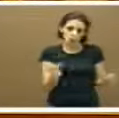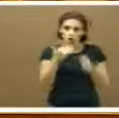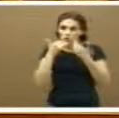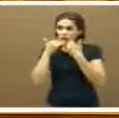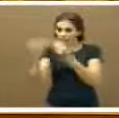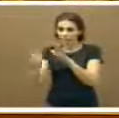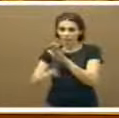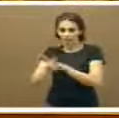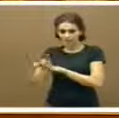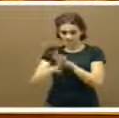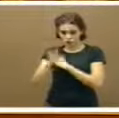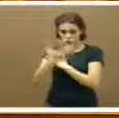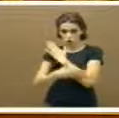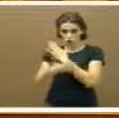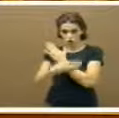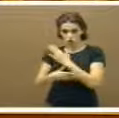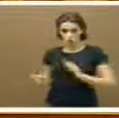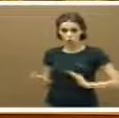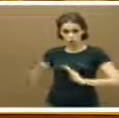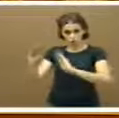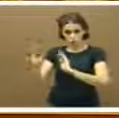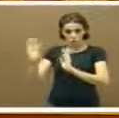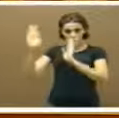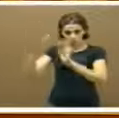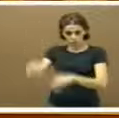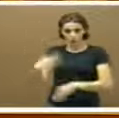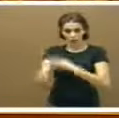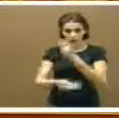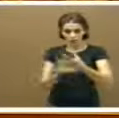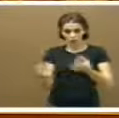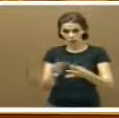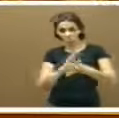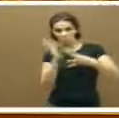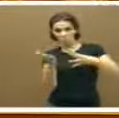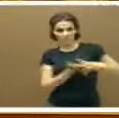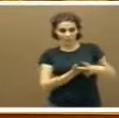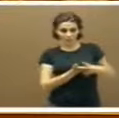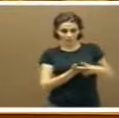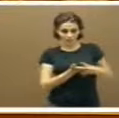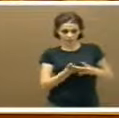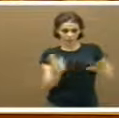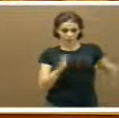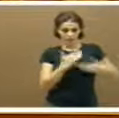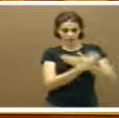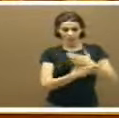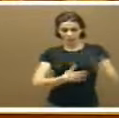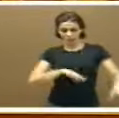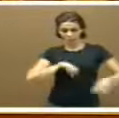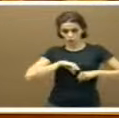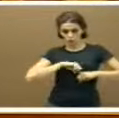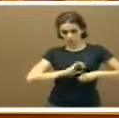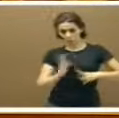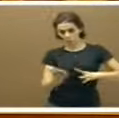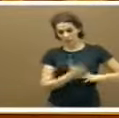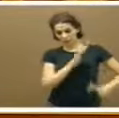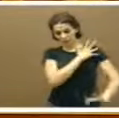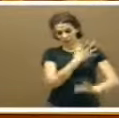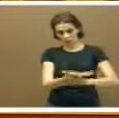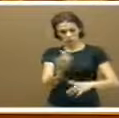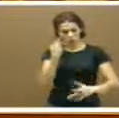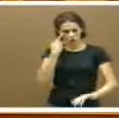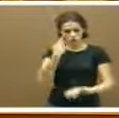gestión que ha llevado su Gobierno han hecho que en esta mitad de legislatura se constata que todas y cada